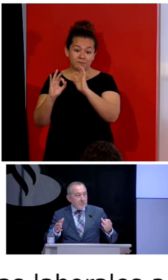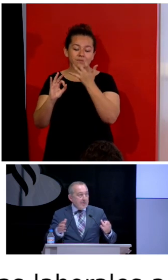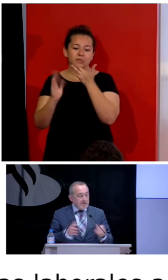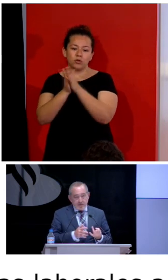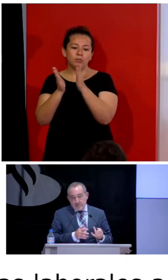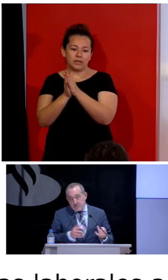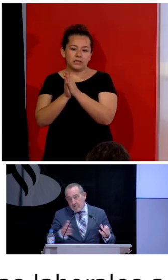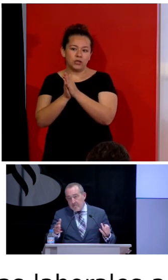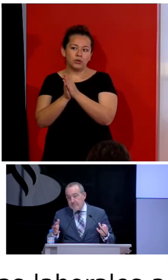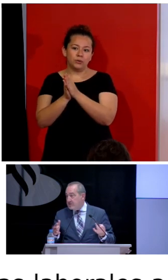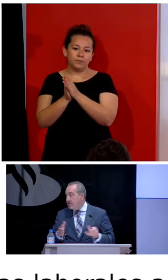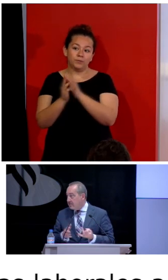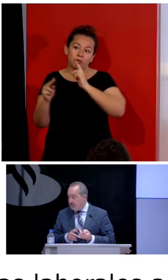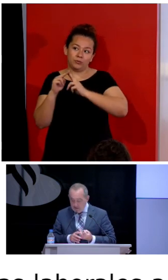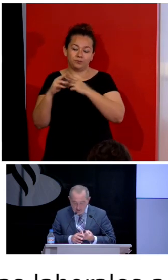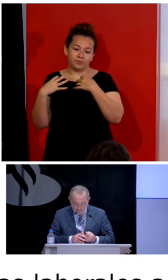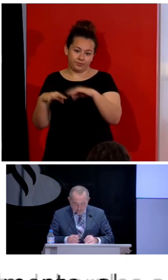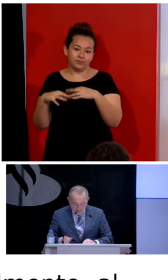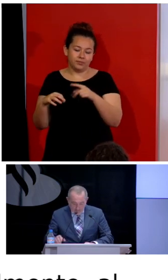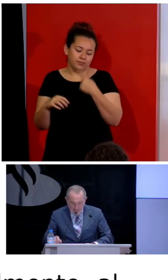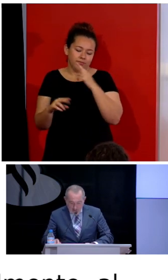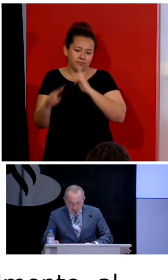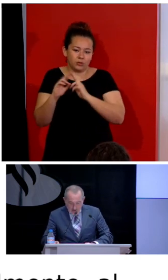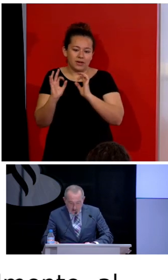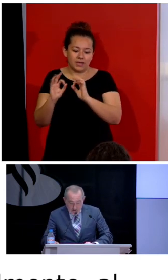compañera laboral que se suele llamar persona de referencia.